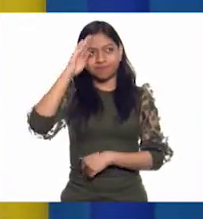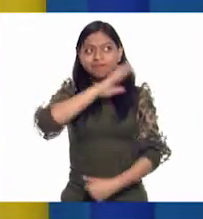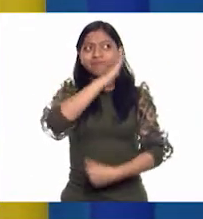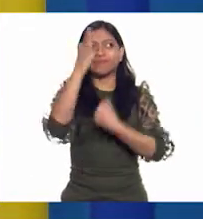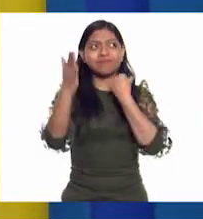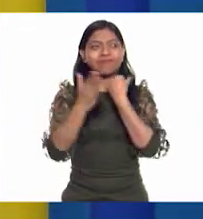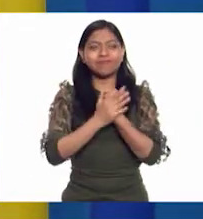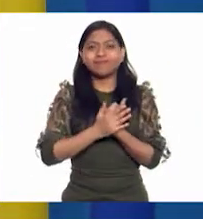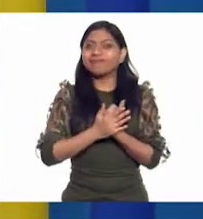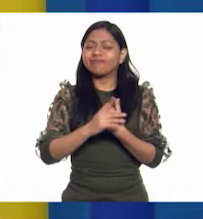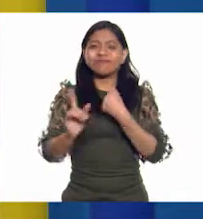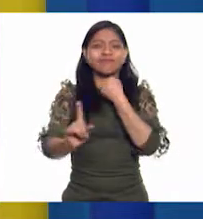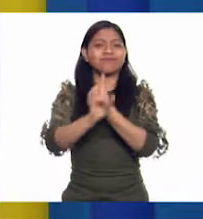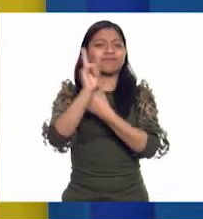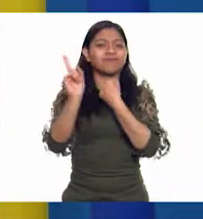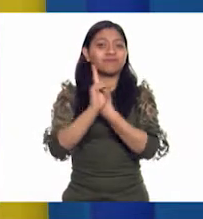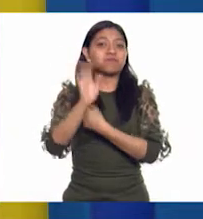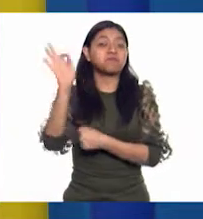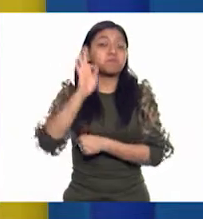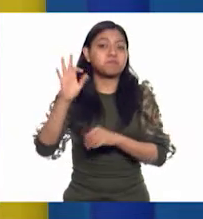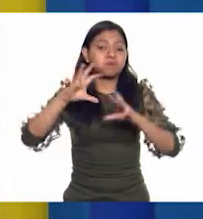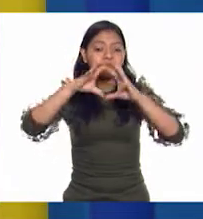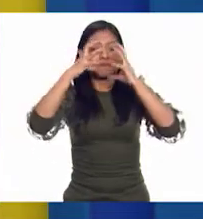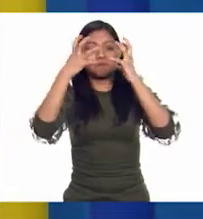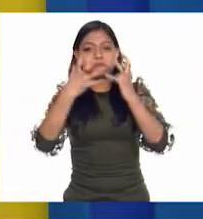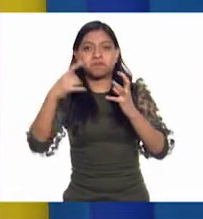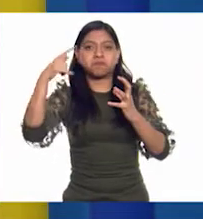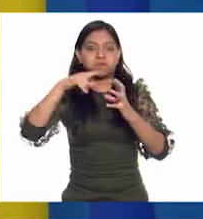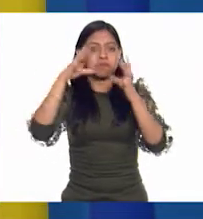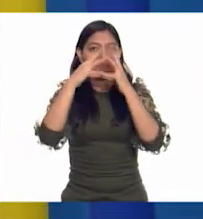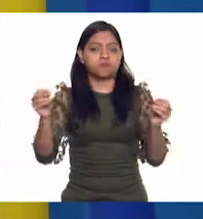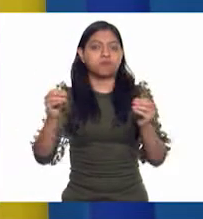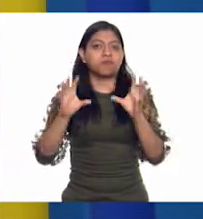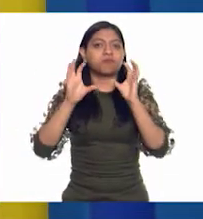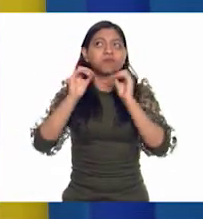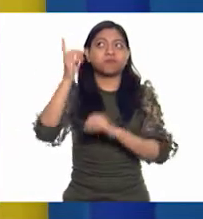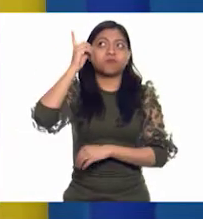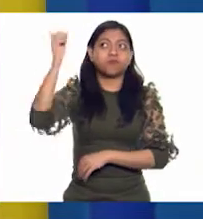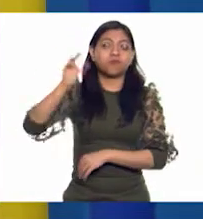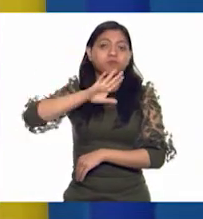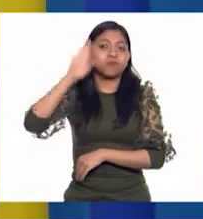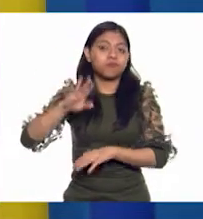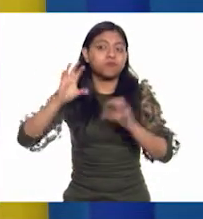pueblos, como el fin del mundo, la muerte de un dios o de un rey.